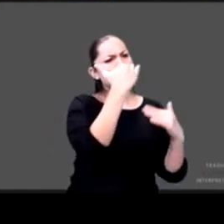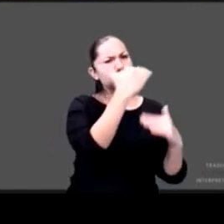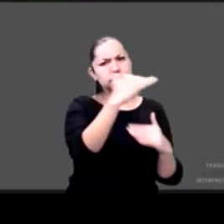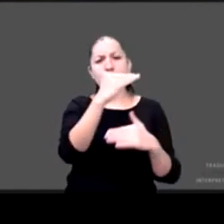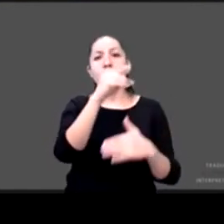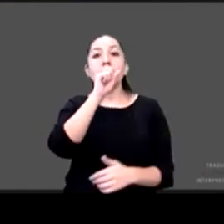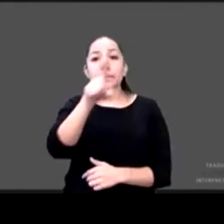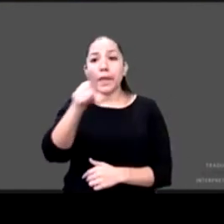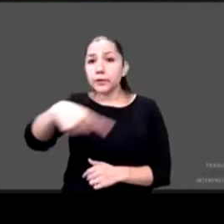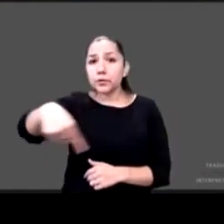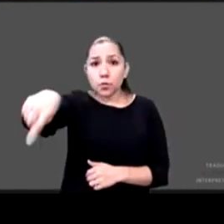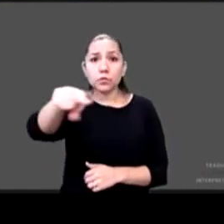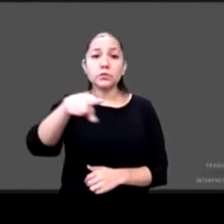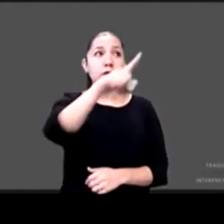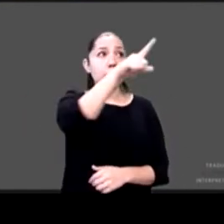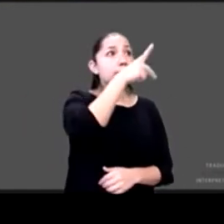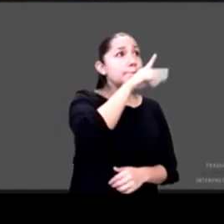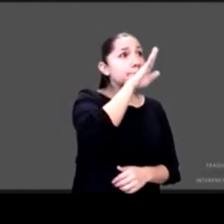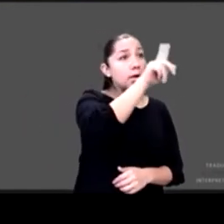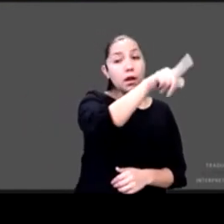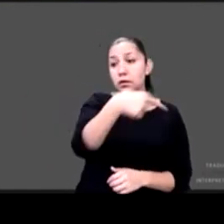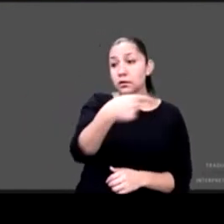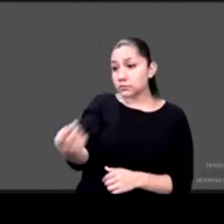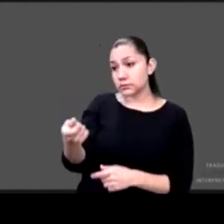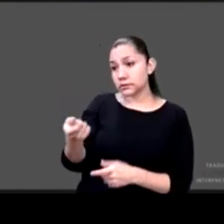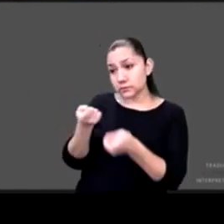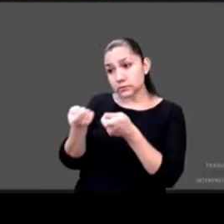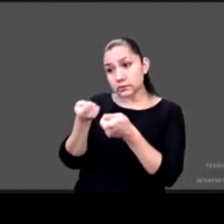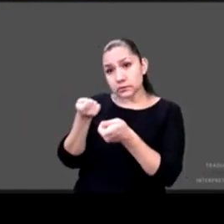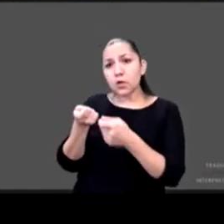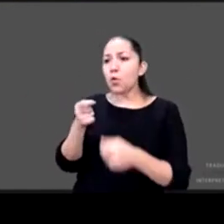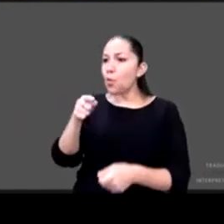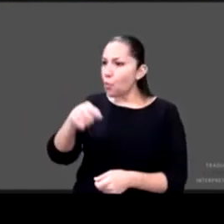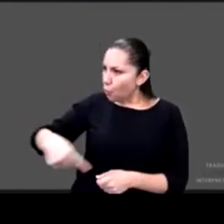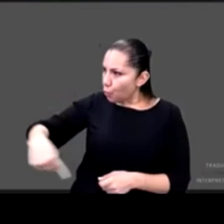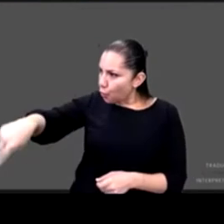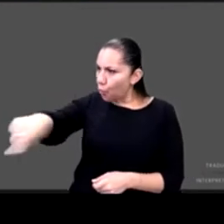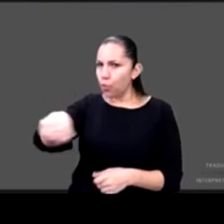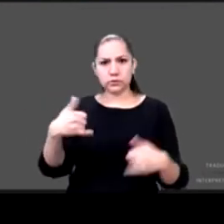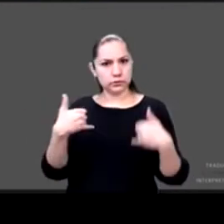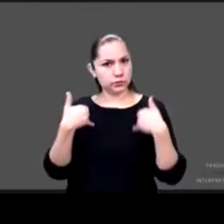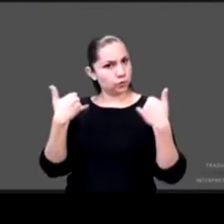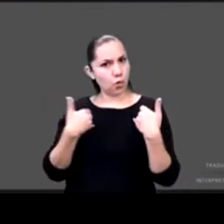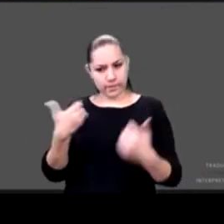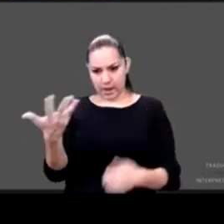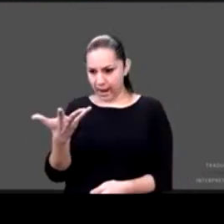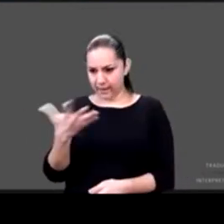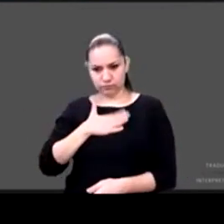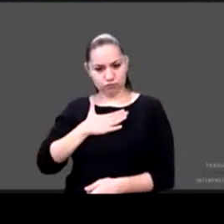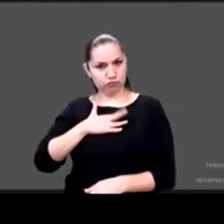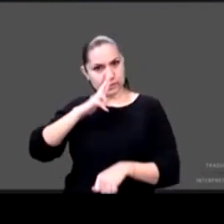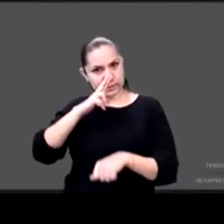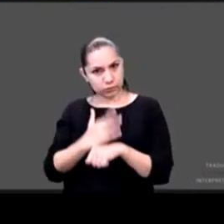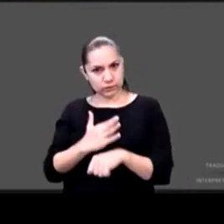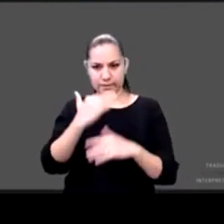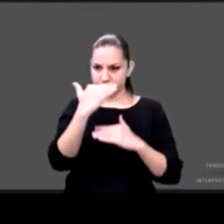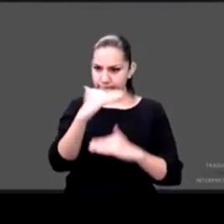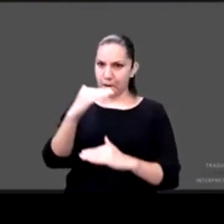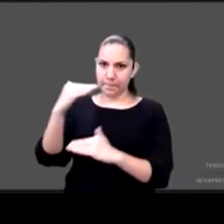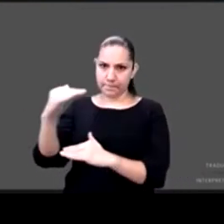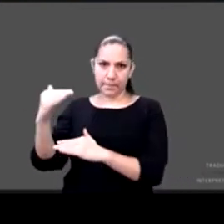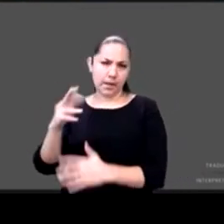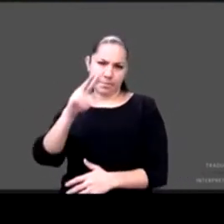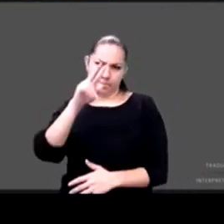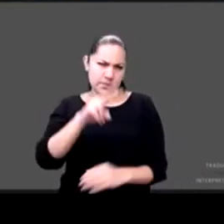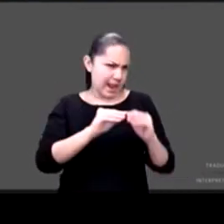están escuchando. Nadie va a ser beneficiado más que tú, por supuesto tus papás, pero vale la pena autorregularse, darse